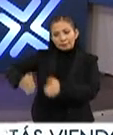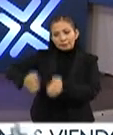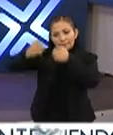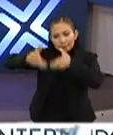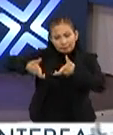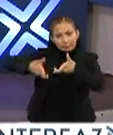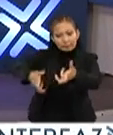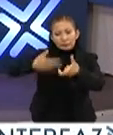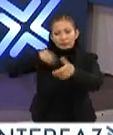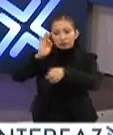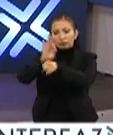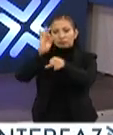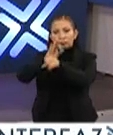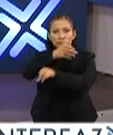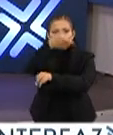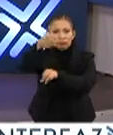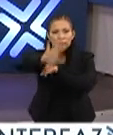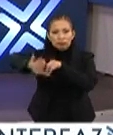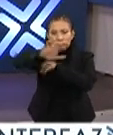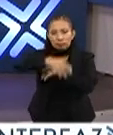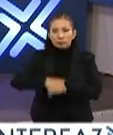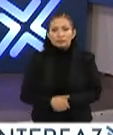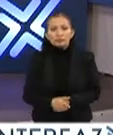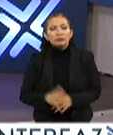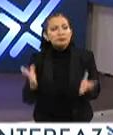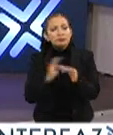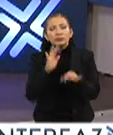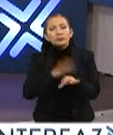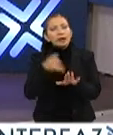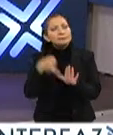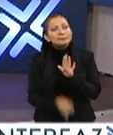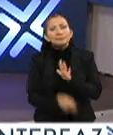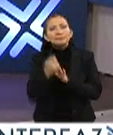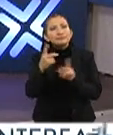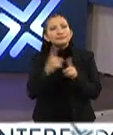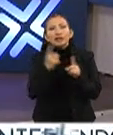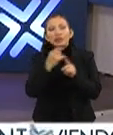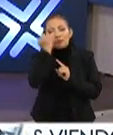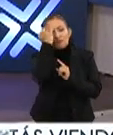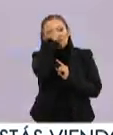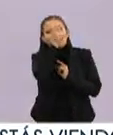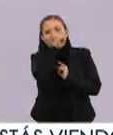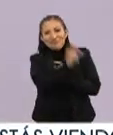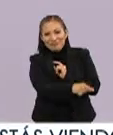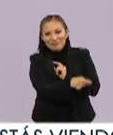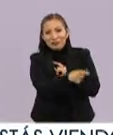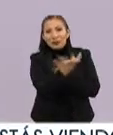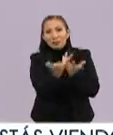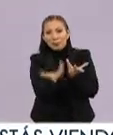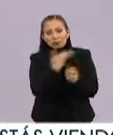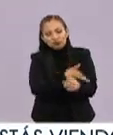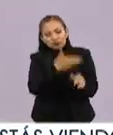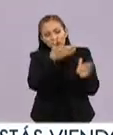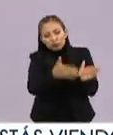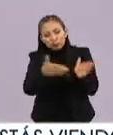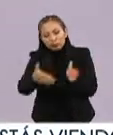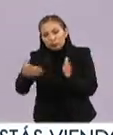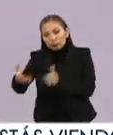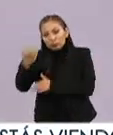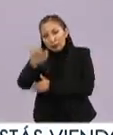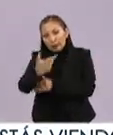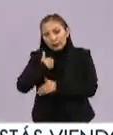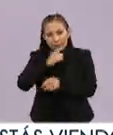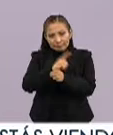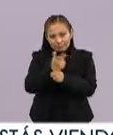infraestructura que proteja al medio ambiente. Claro. Cuéntanos un poco más, Cristian, de dónde surge precisamente y el proceso de